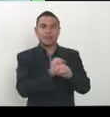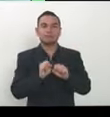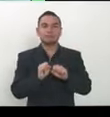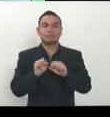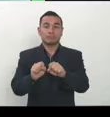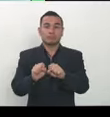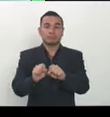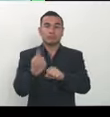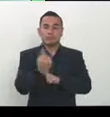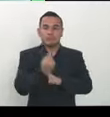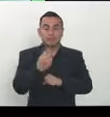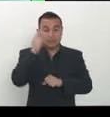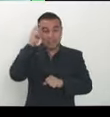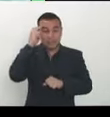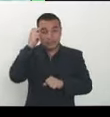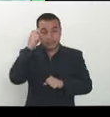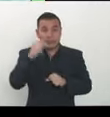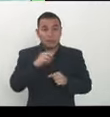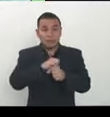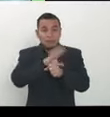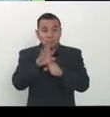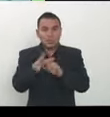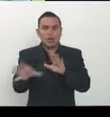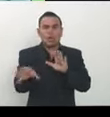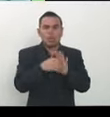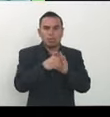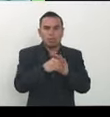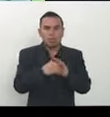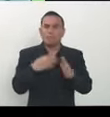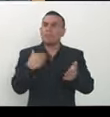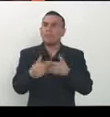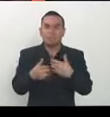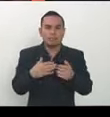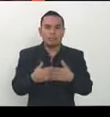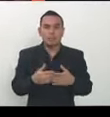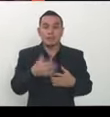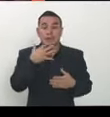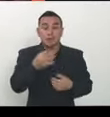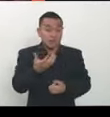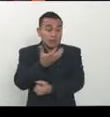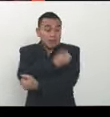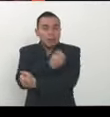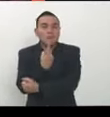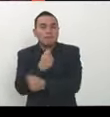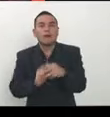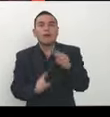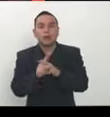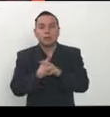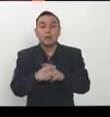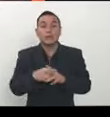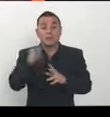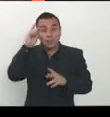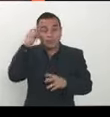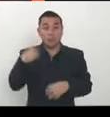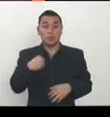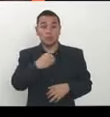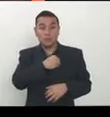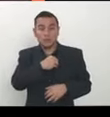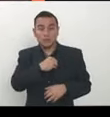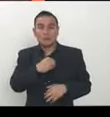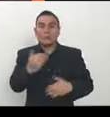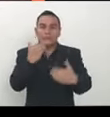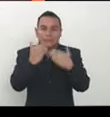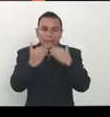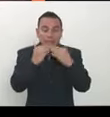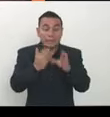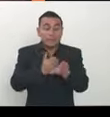este virus se queda aquí con nosotros, Jesús, hasta que salga la puñetera vacuna. Porque os lo estamos diciendo los médicos. Os lo estamos diciendo